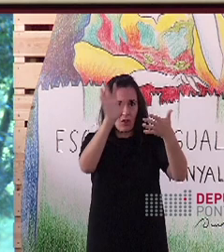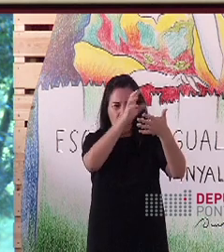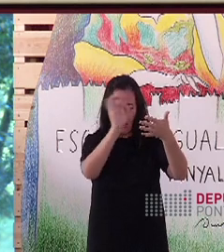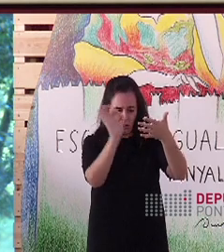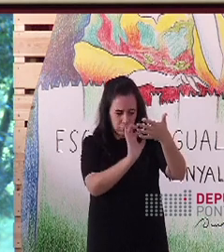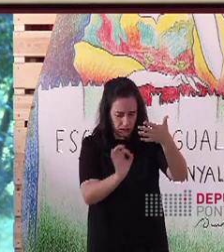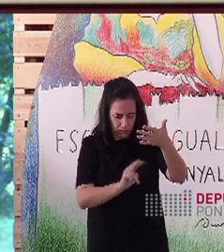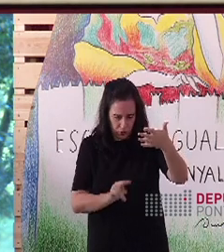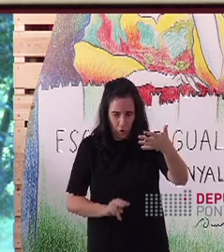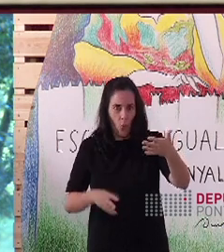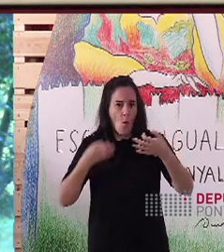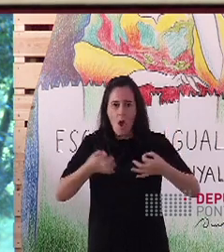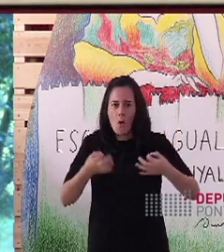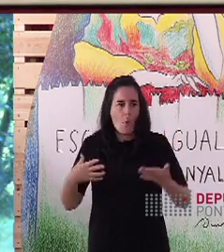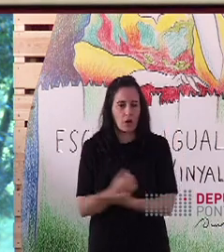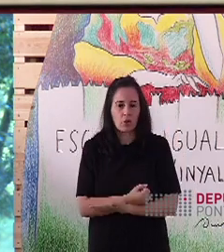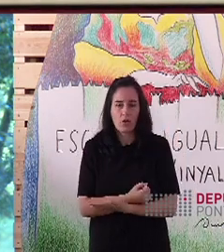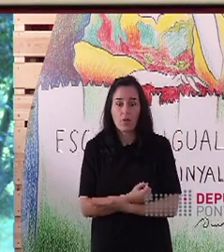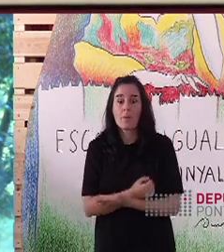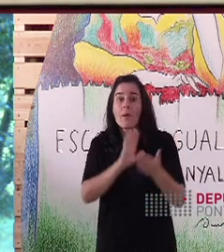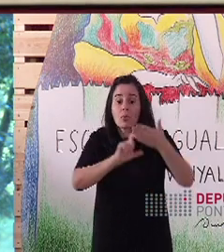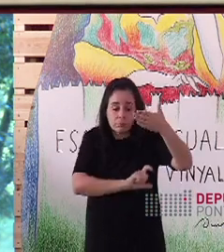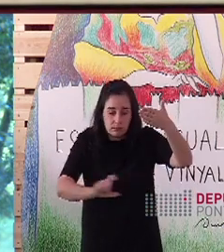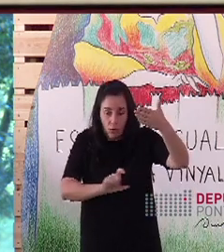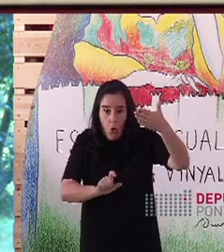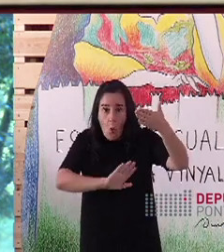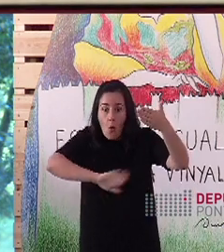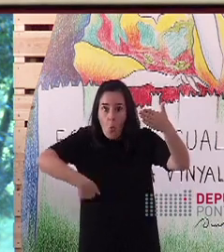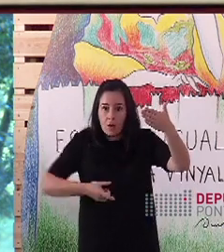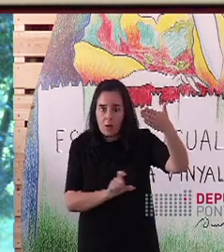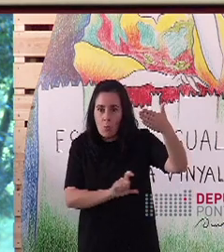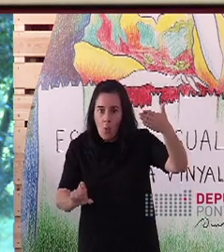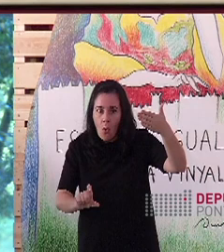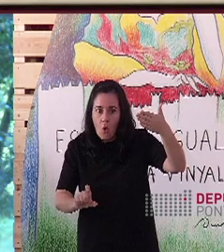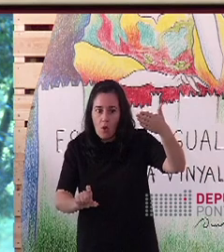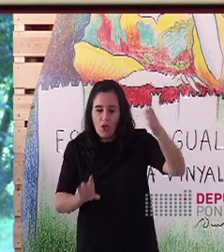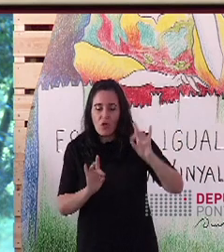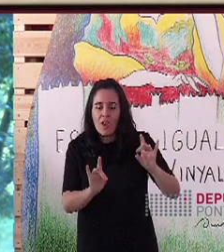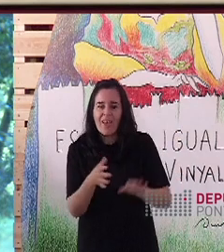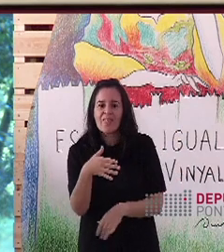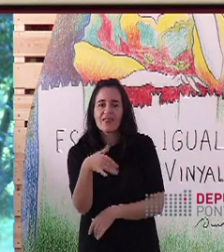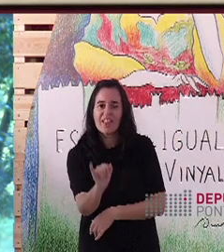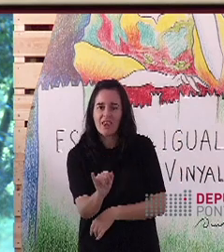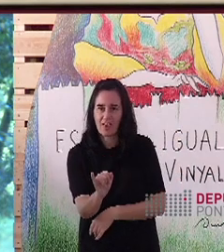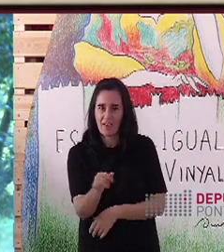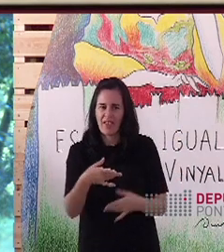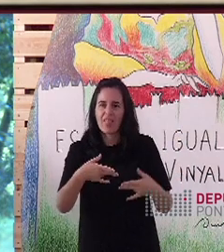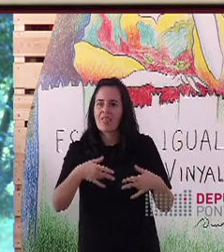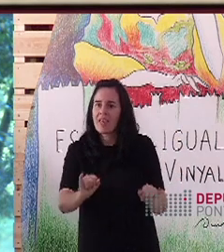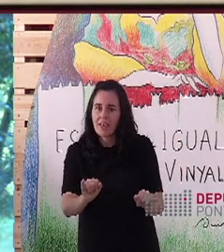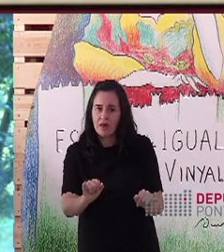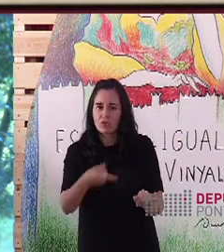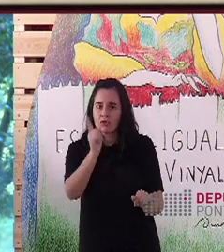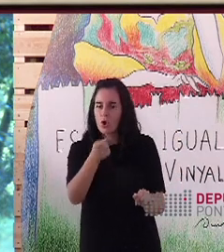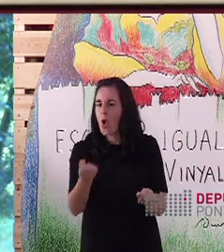el último momento, ni siquiera la pone una mano encima. Él solamente se masturba y